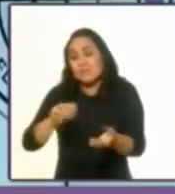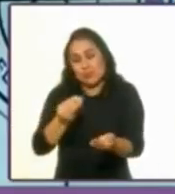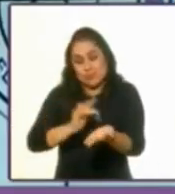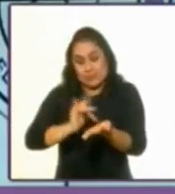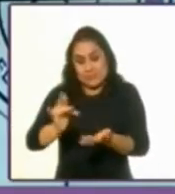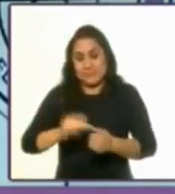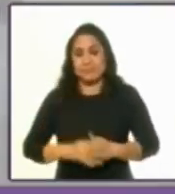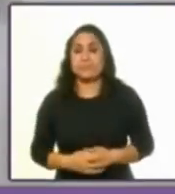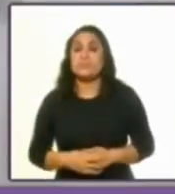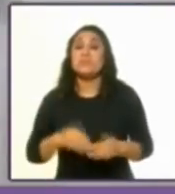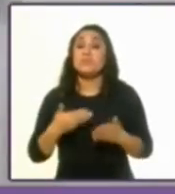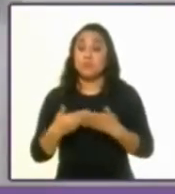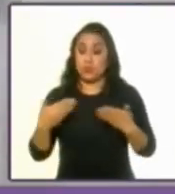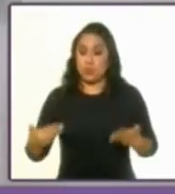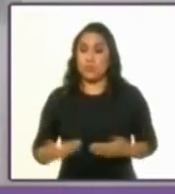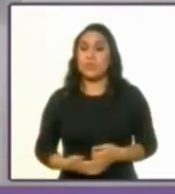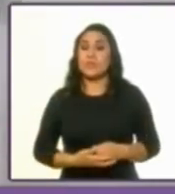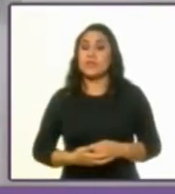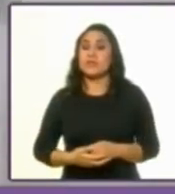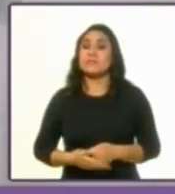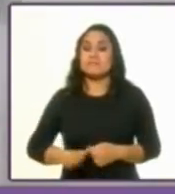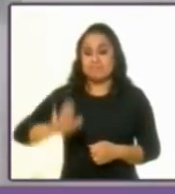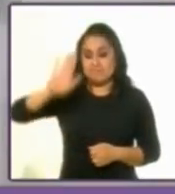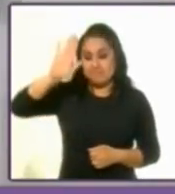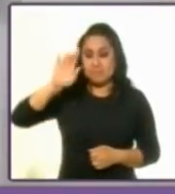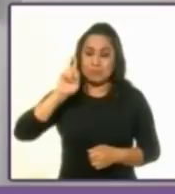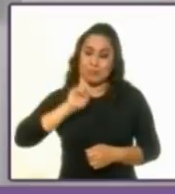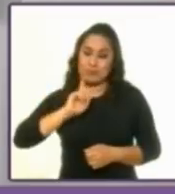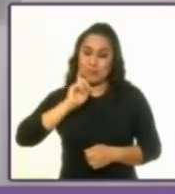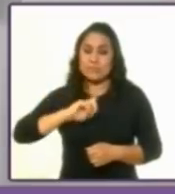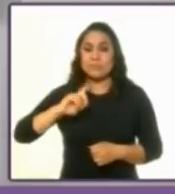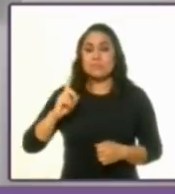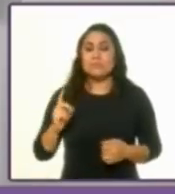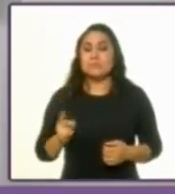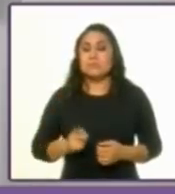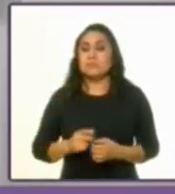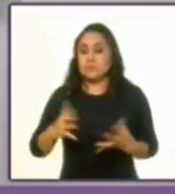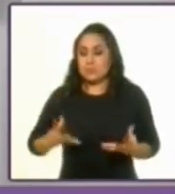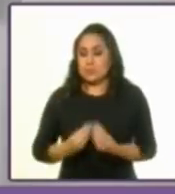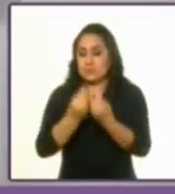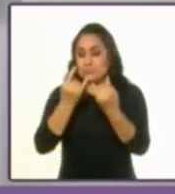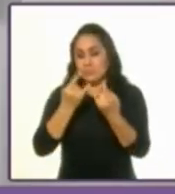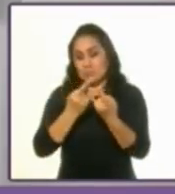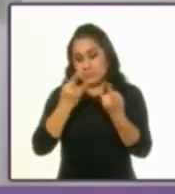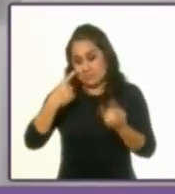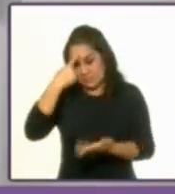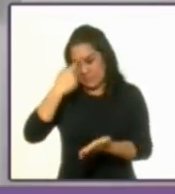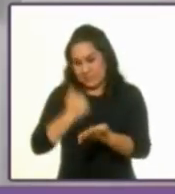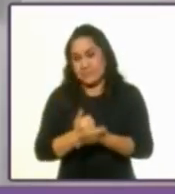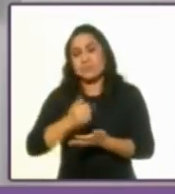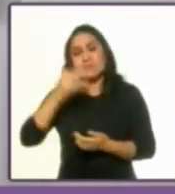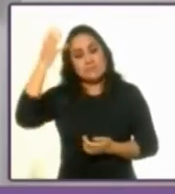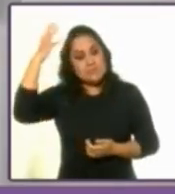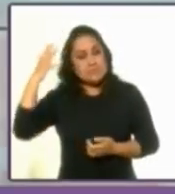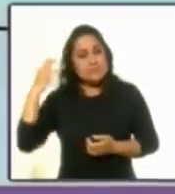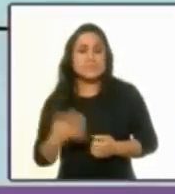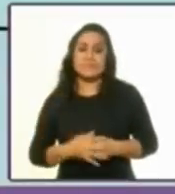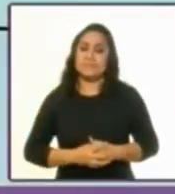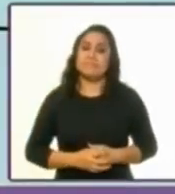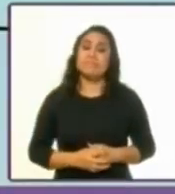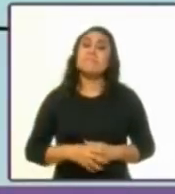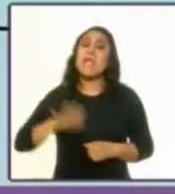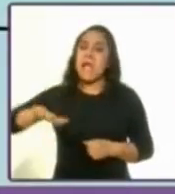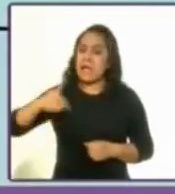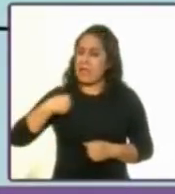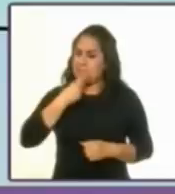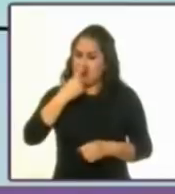tiene el uso de la voz porque así lo ha pedido la candidata común juntos haremos historia claudia sheinbaum me pone